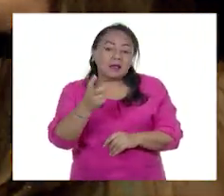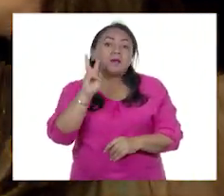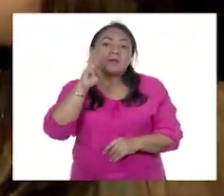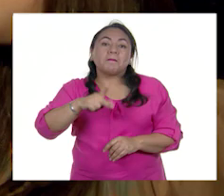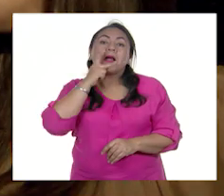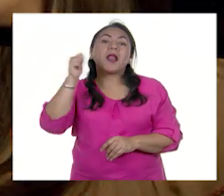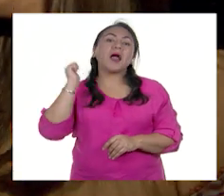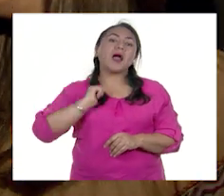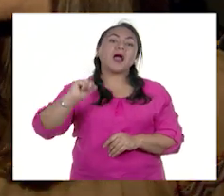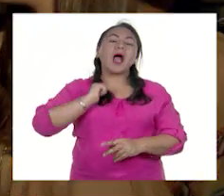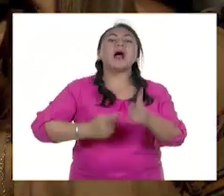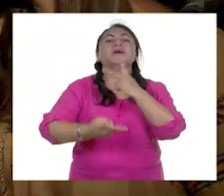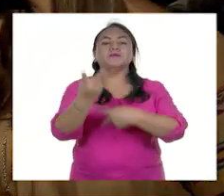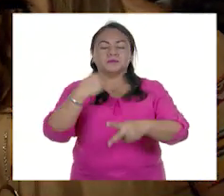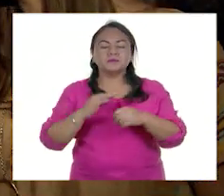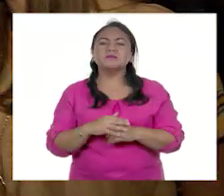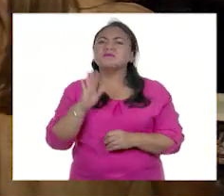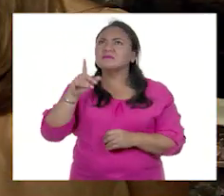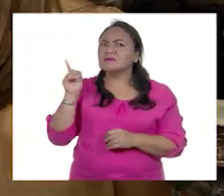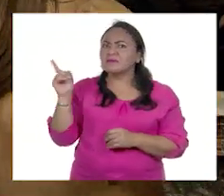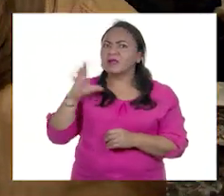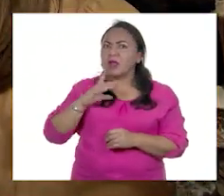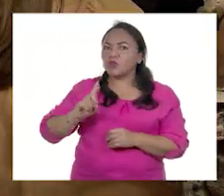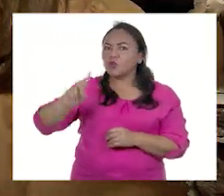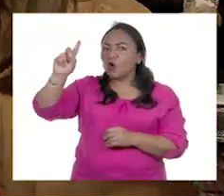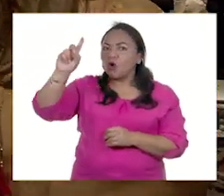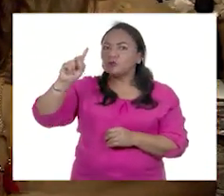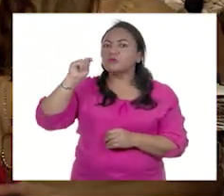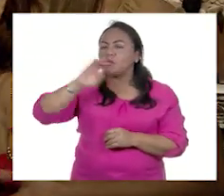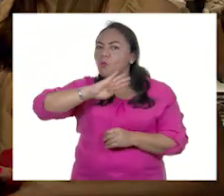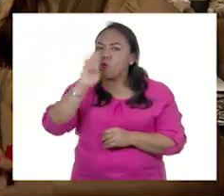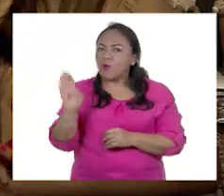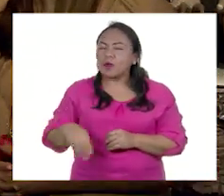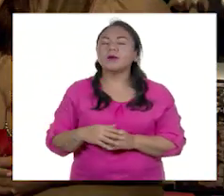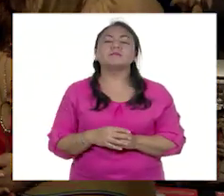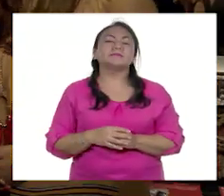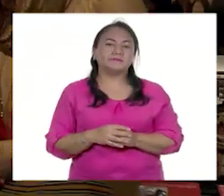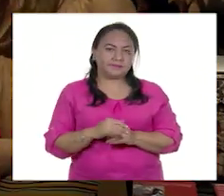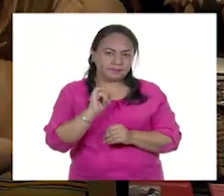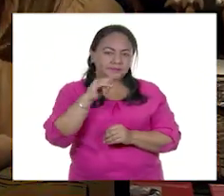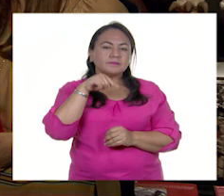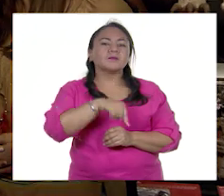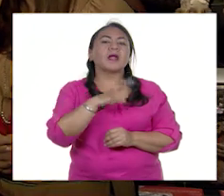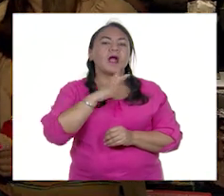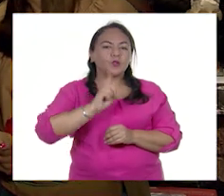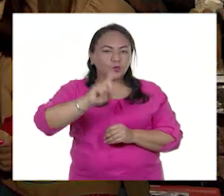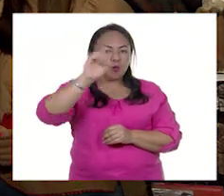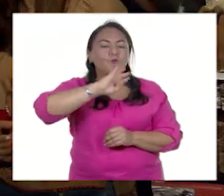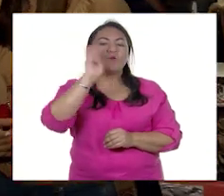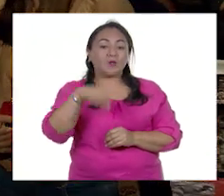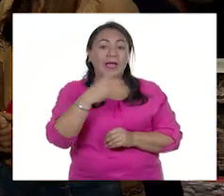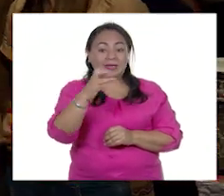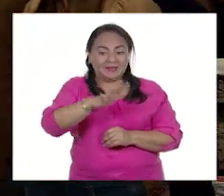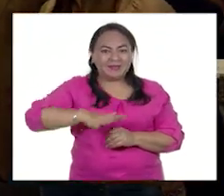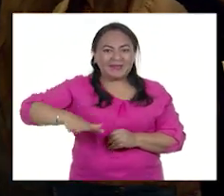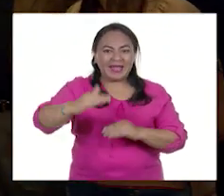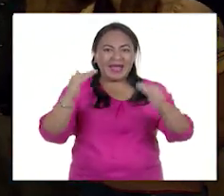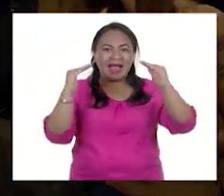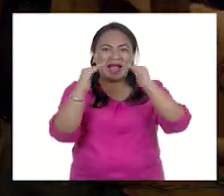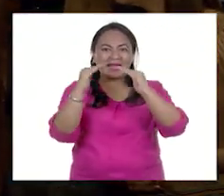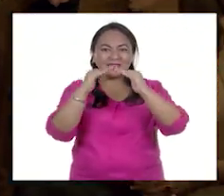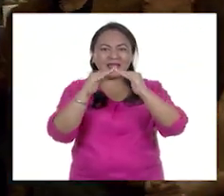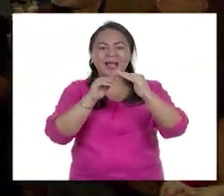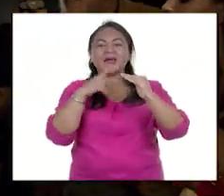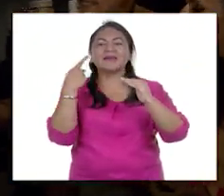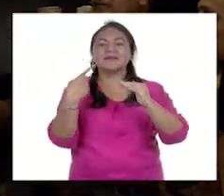Y de este lado tenemos al dios de la muerte. El dios de la muerte. También en esa área de la Casa de las Águilas se encontraron